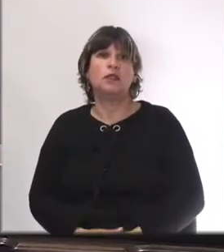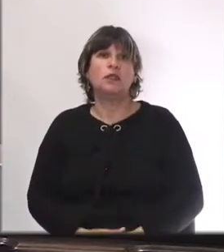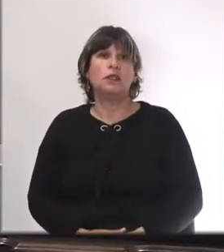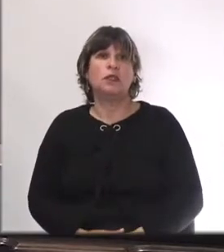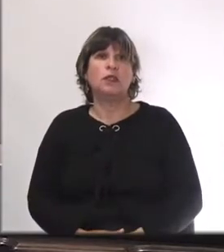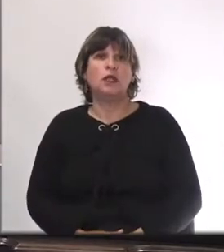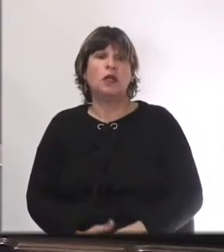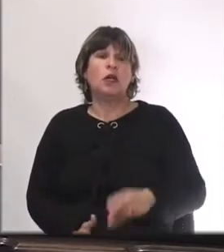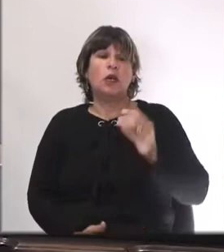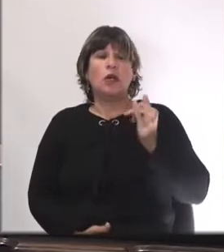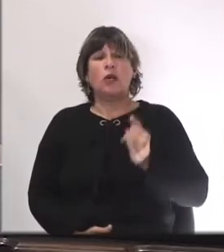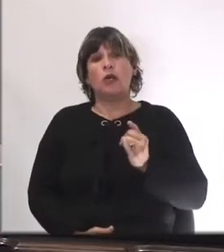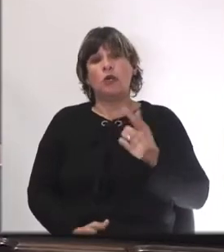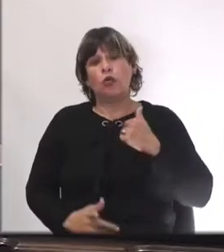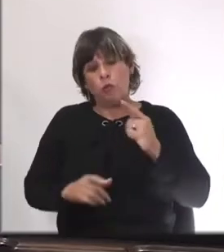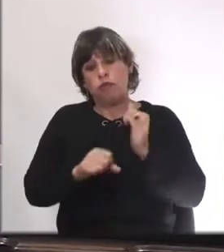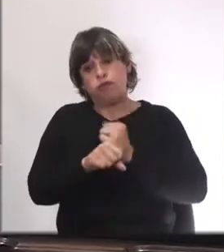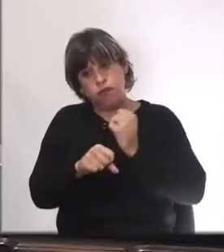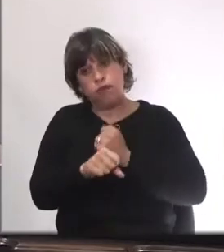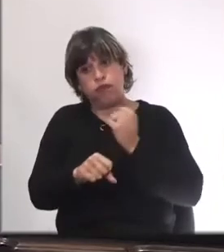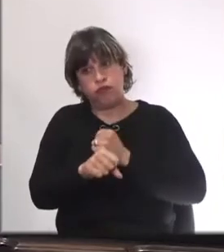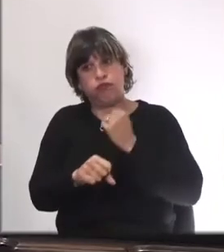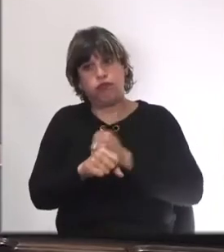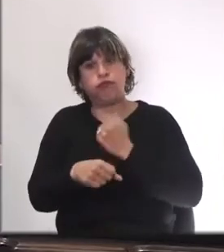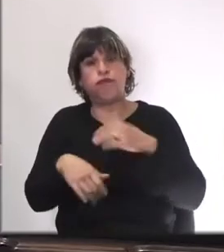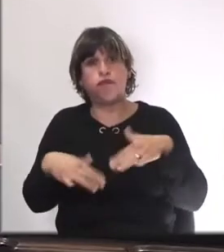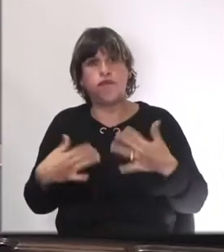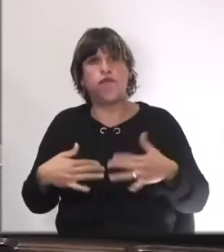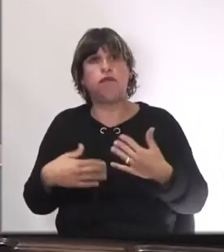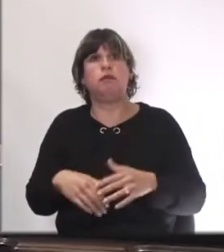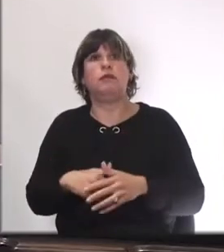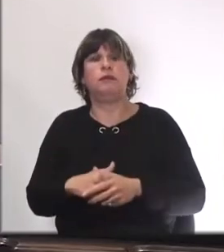Tuvimos que hacer un trabajo intenso para